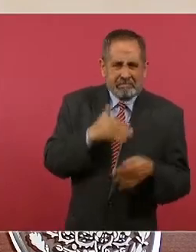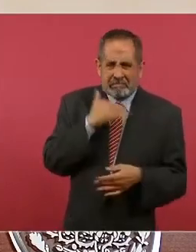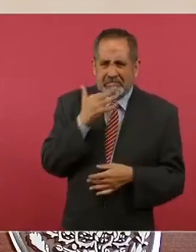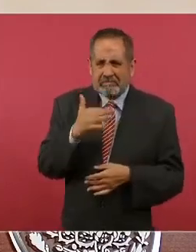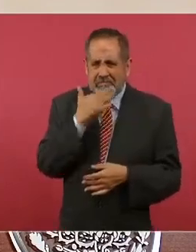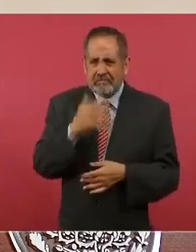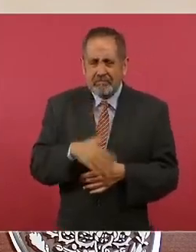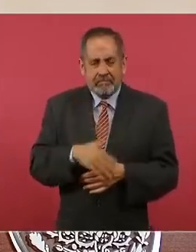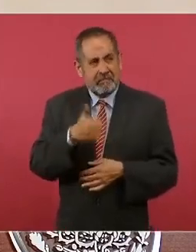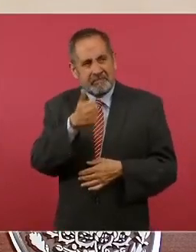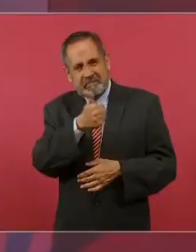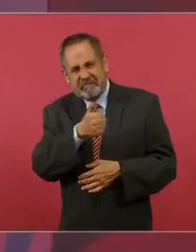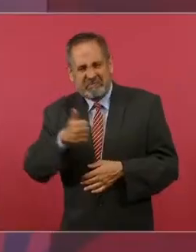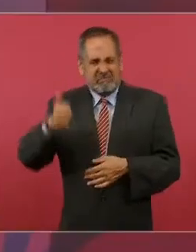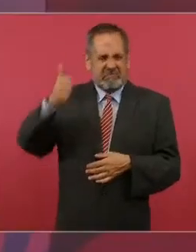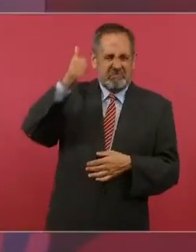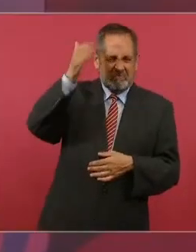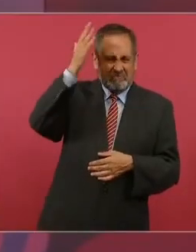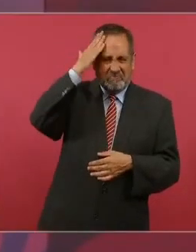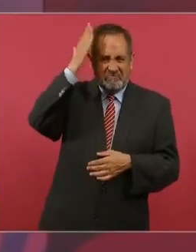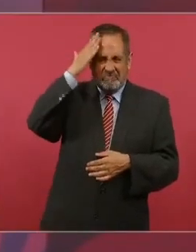Pues al más alto nivel, ¿no?